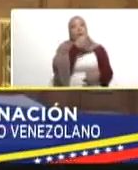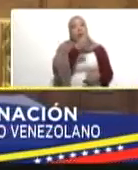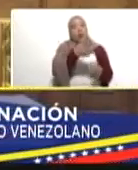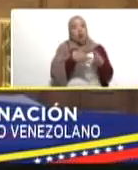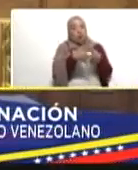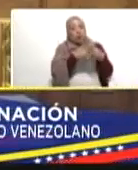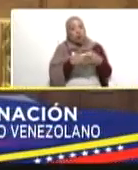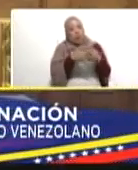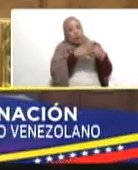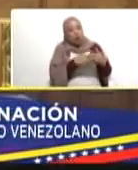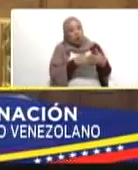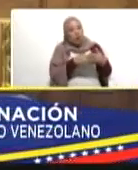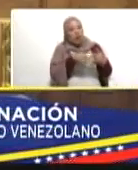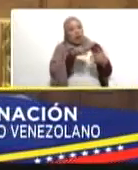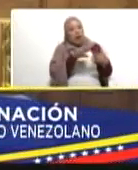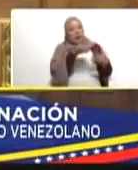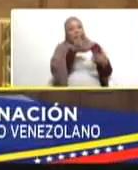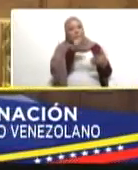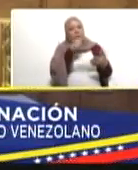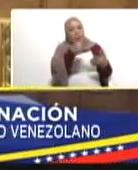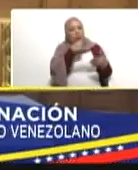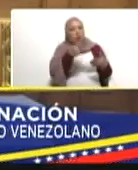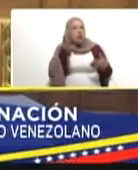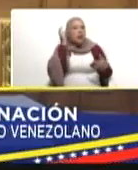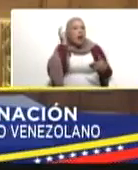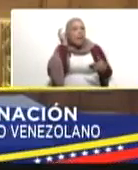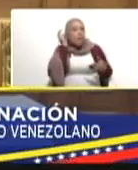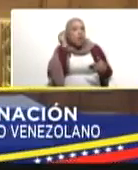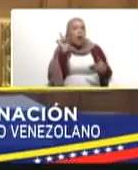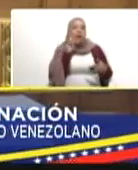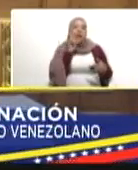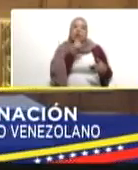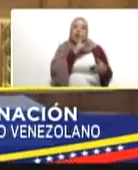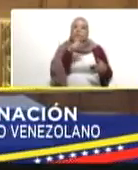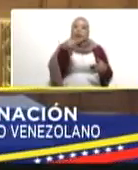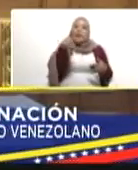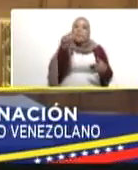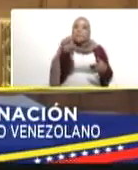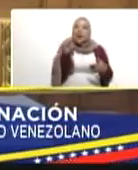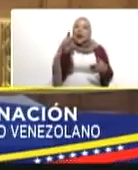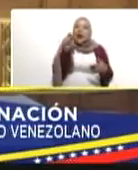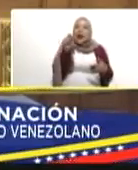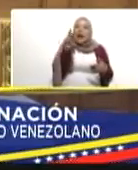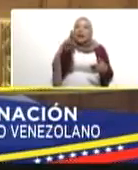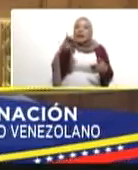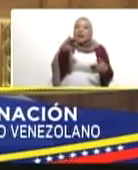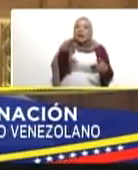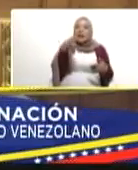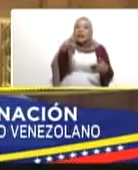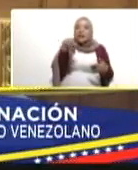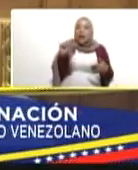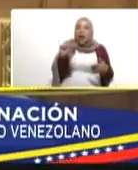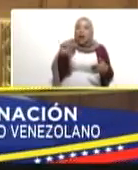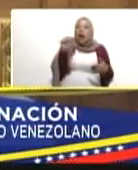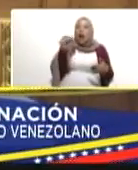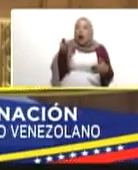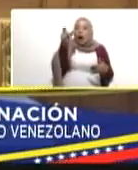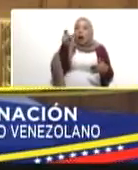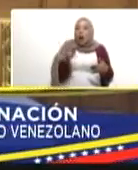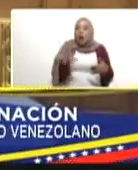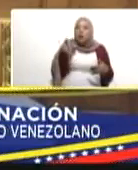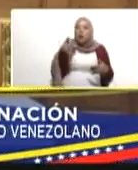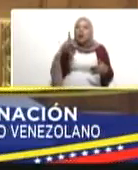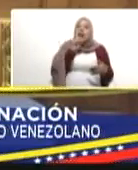periodista ya creo que fue a Patricia poleo no entre otros y dice tenemos militares ya hablamos van